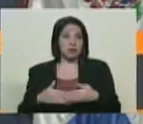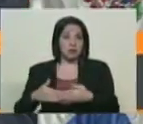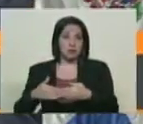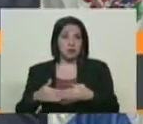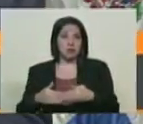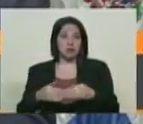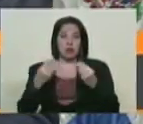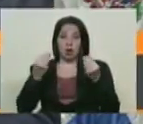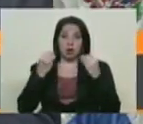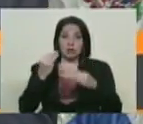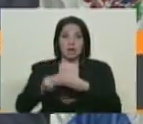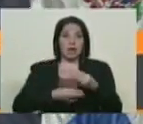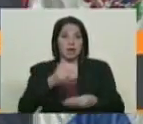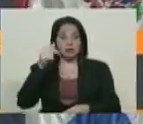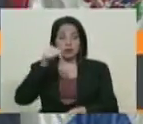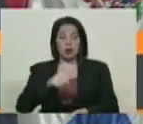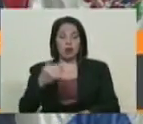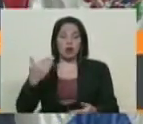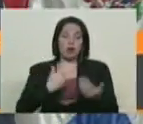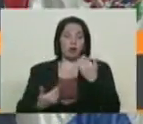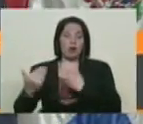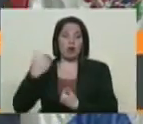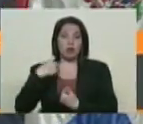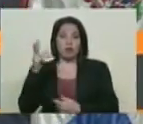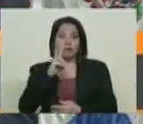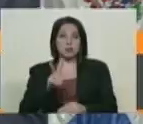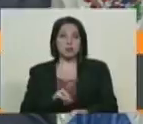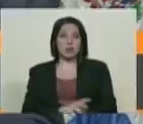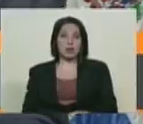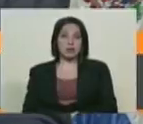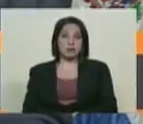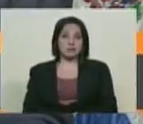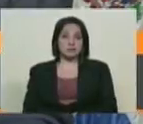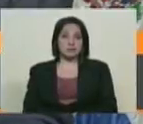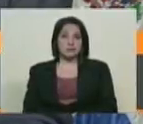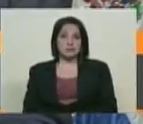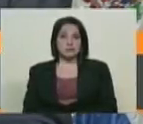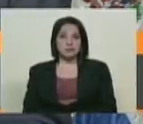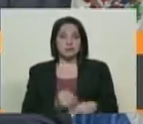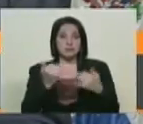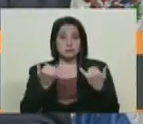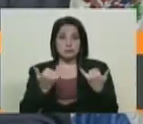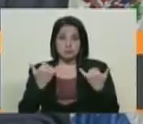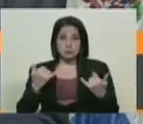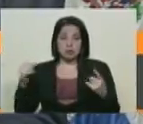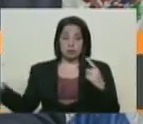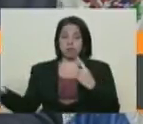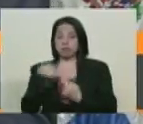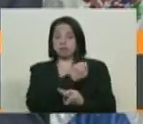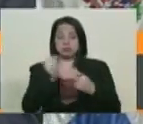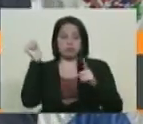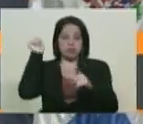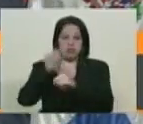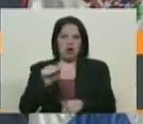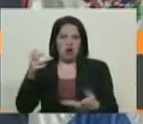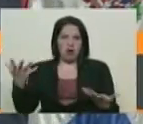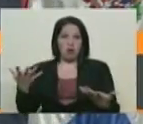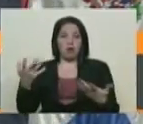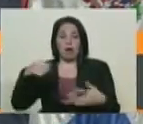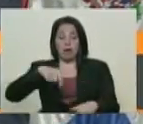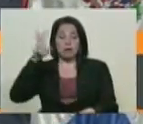se ha perpetrado contra Venezuela. Y ahora logramos derrotar la violencia dentro de